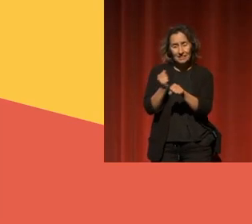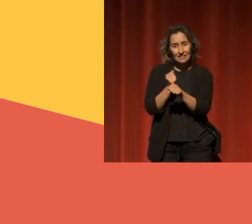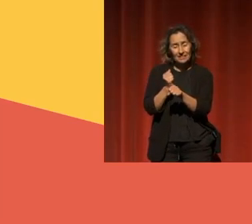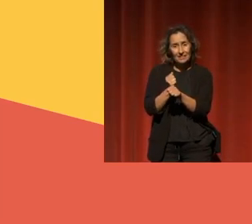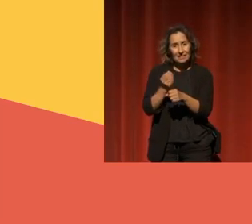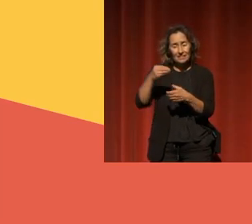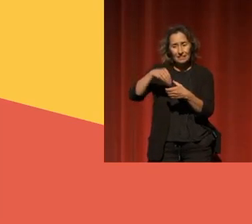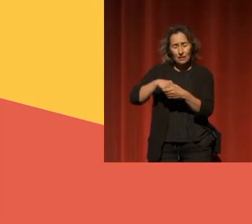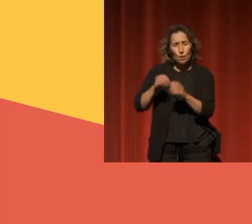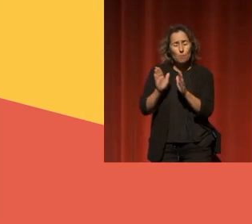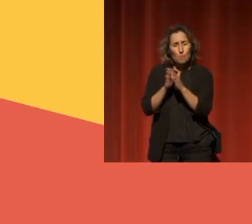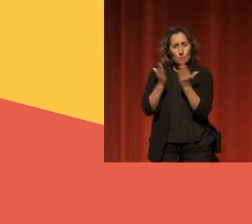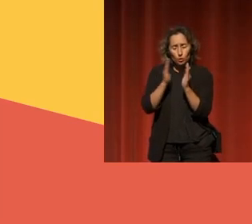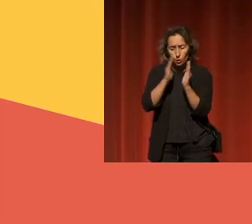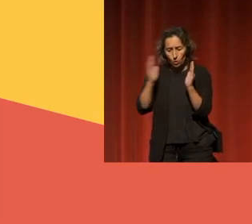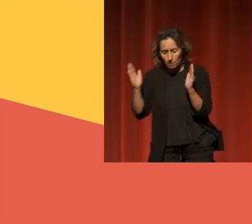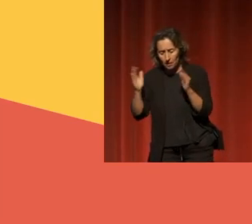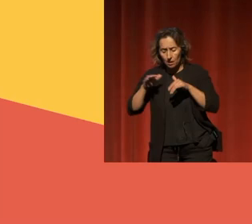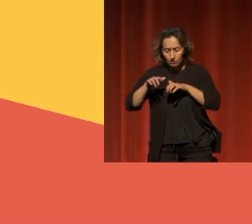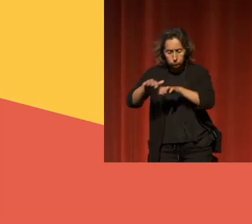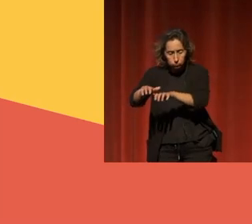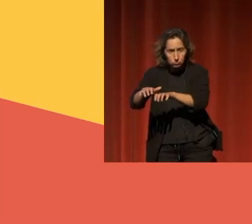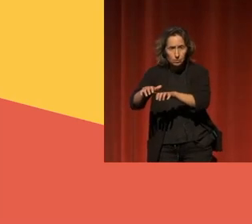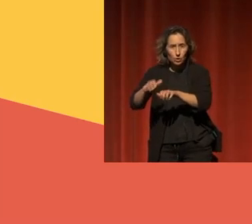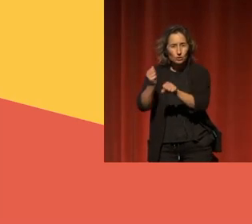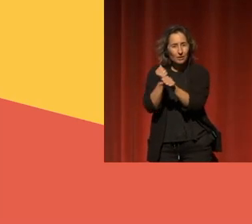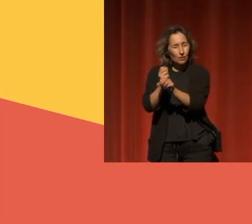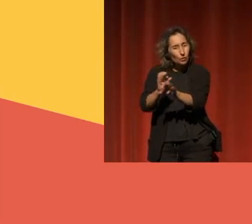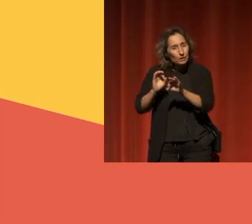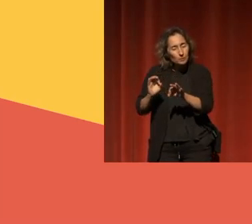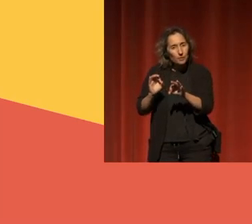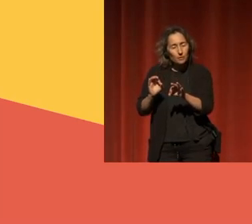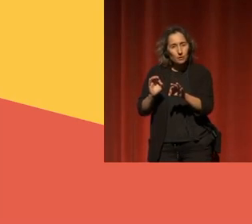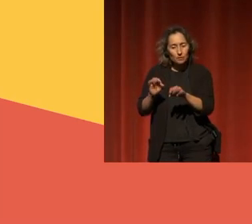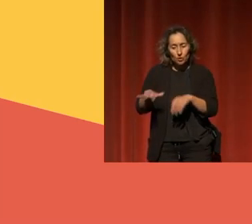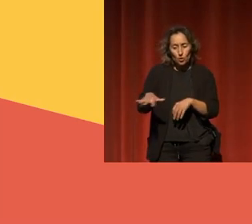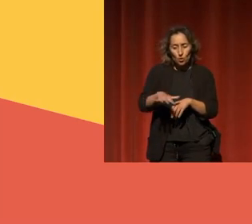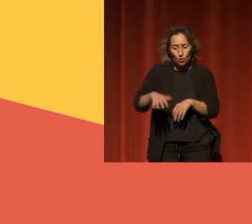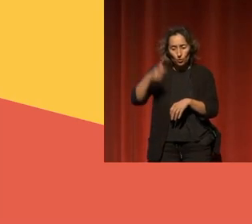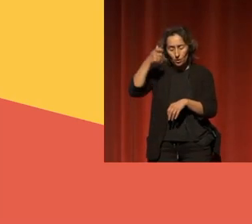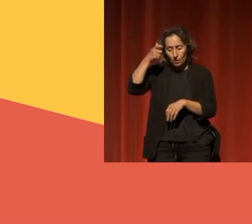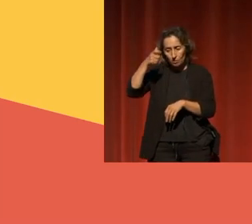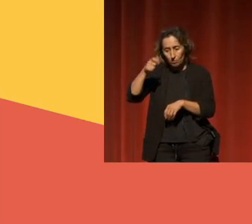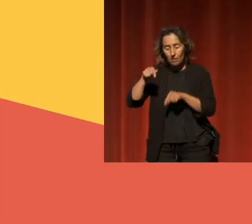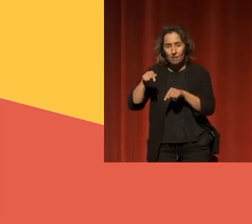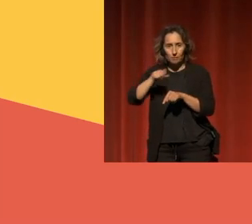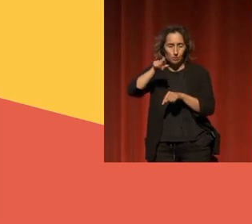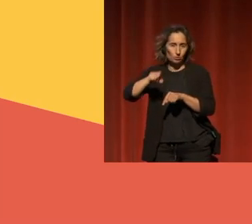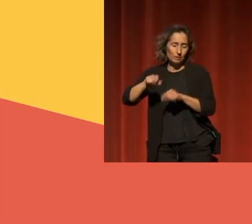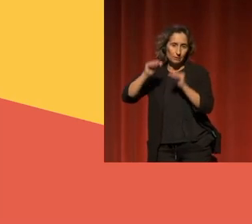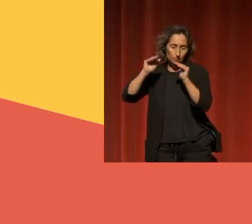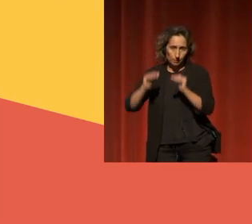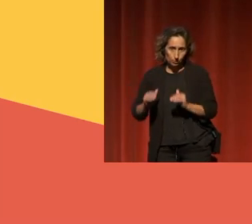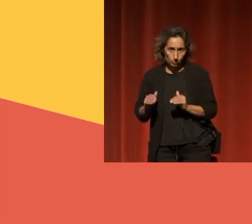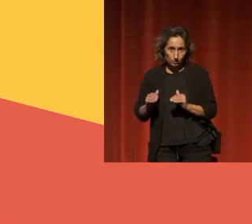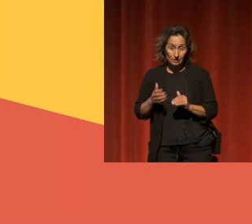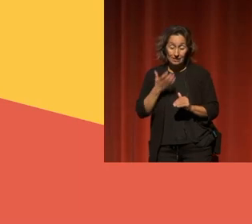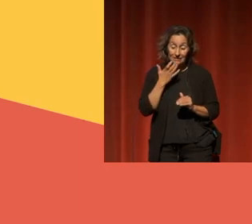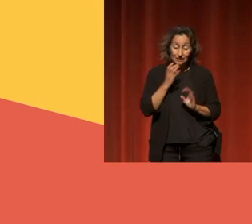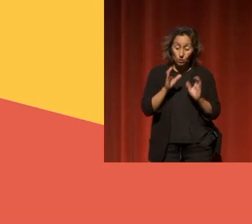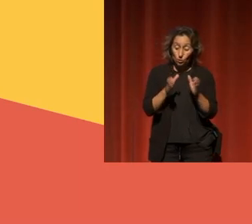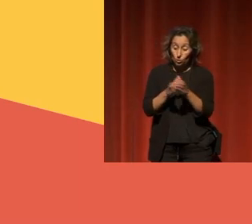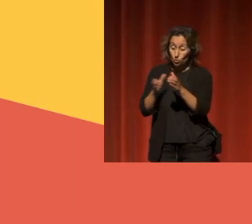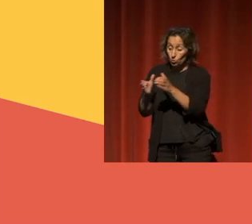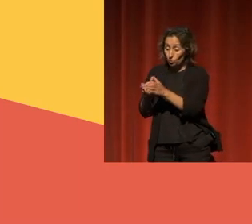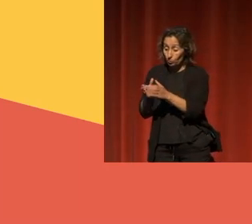biblioteconomía o que desempeña labores específicas en las zonas Rurales que en otras áreas No si sumamos ambos grupos en las